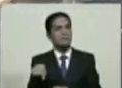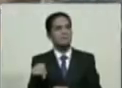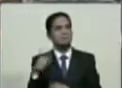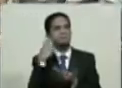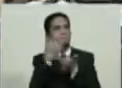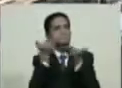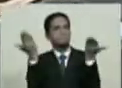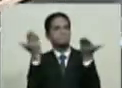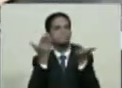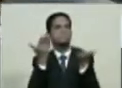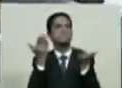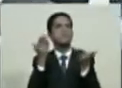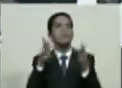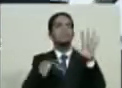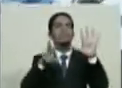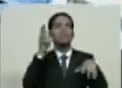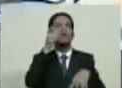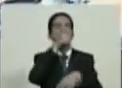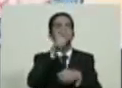12 detenidos.